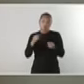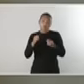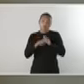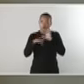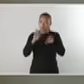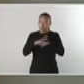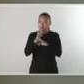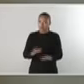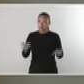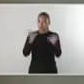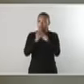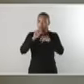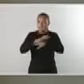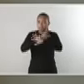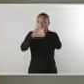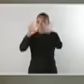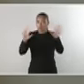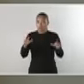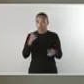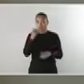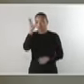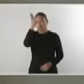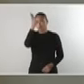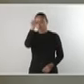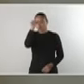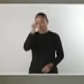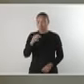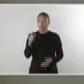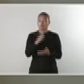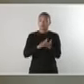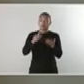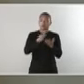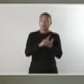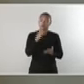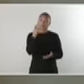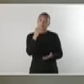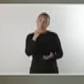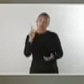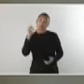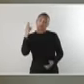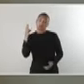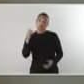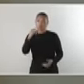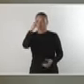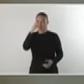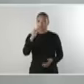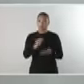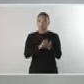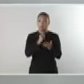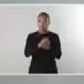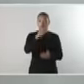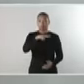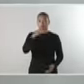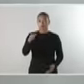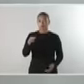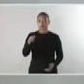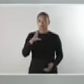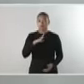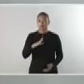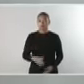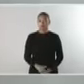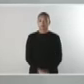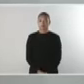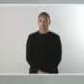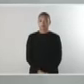sí no como ellos estoy de acuerdo con la ley tres de tres para que en Tamaulipas nunca haya